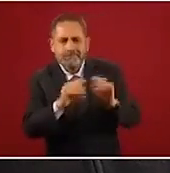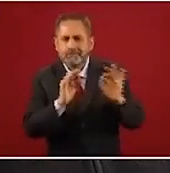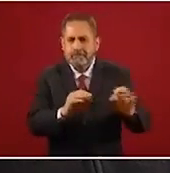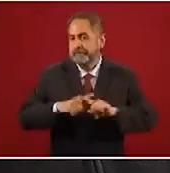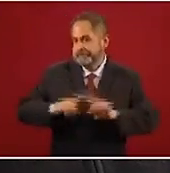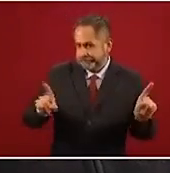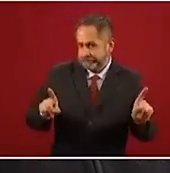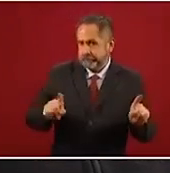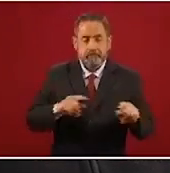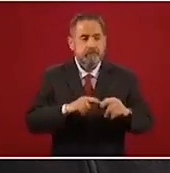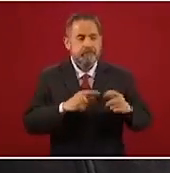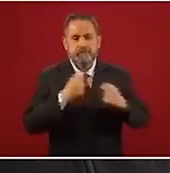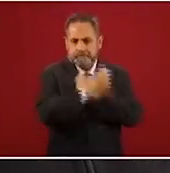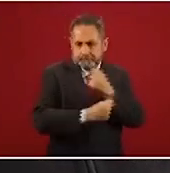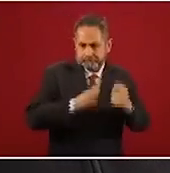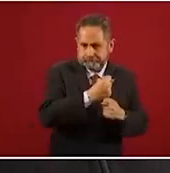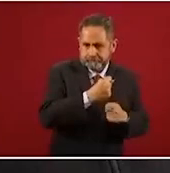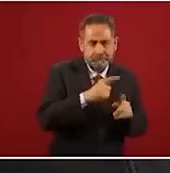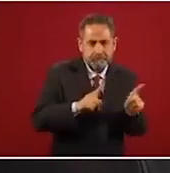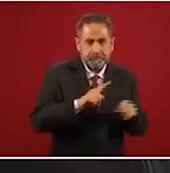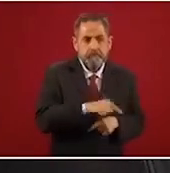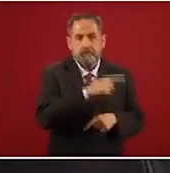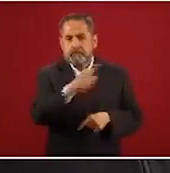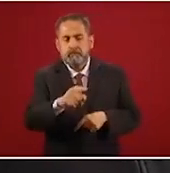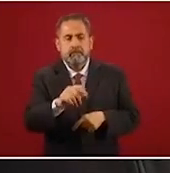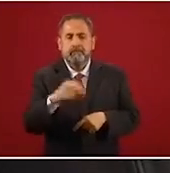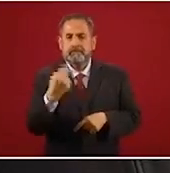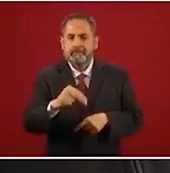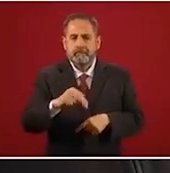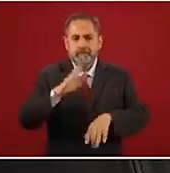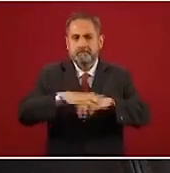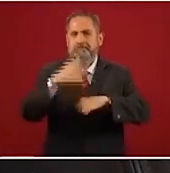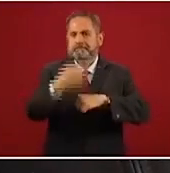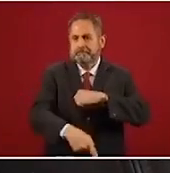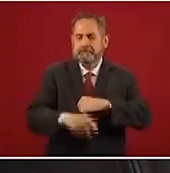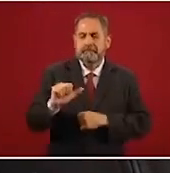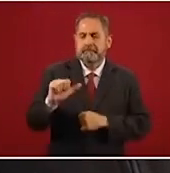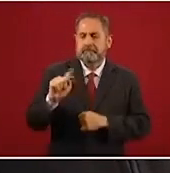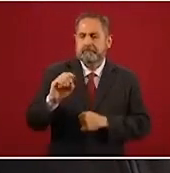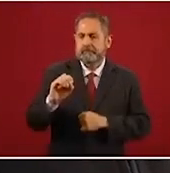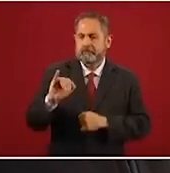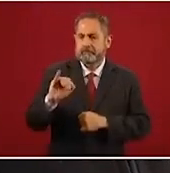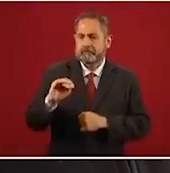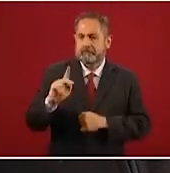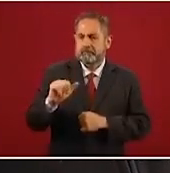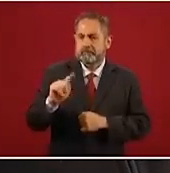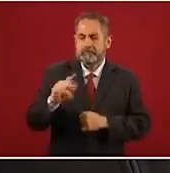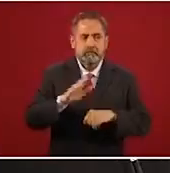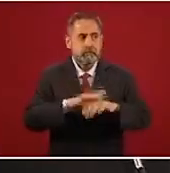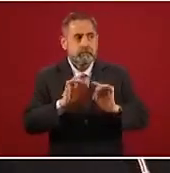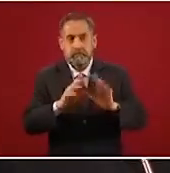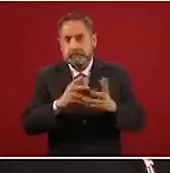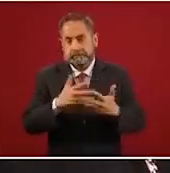una tienda, pero otra cosa es un lugar de alto impacto y no es el mismo riesgo que se vive. Esa es una